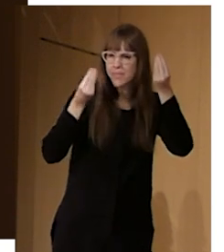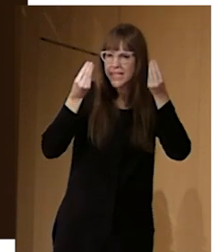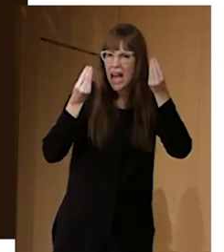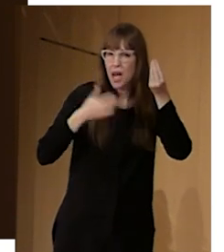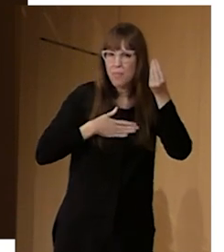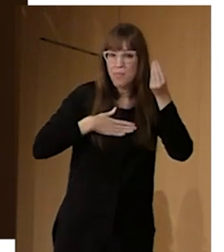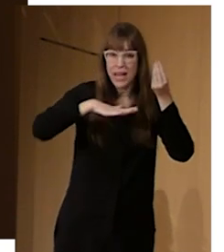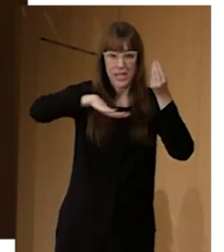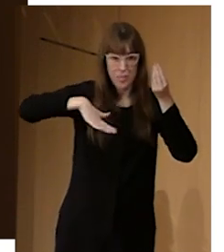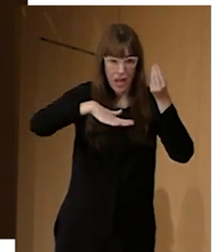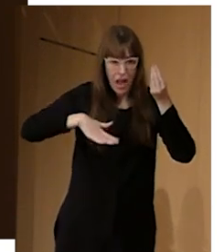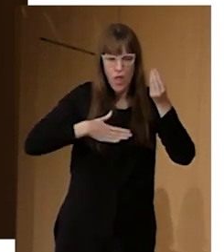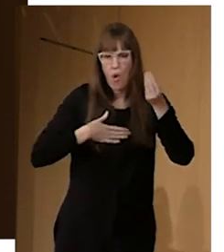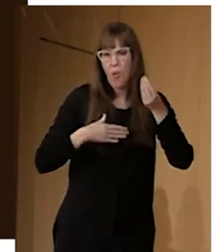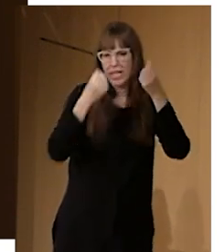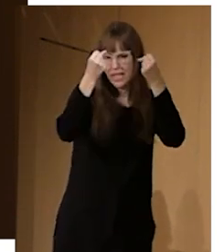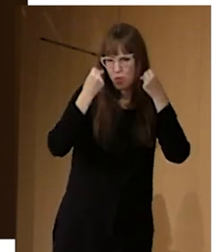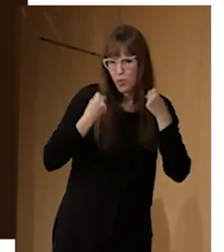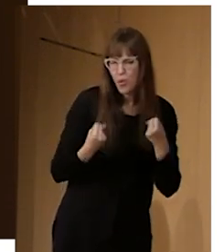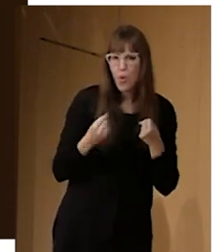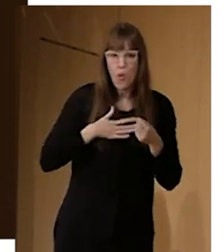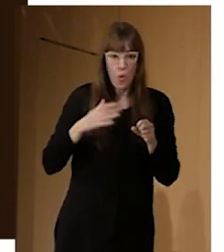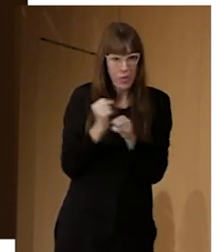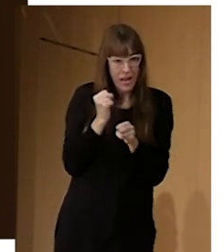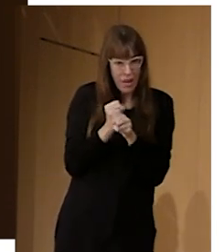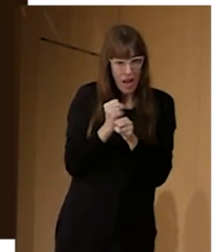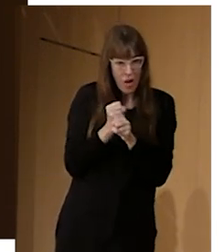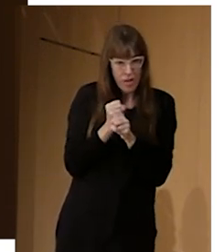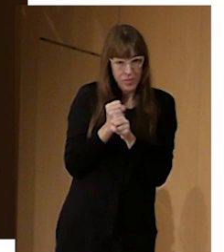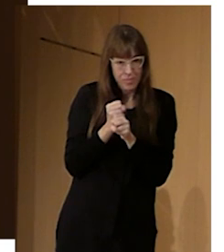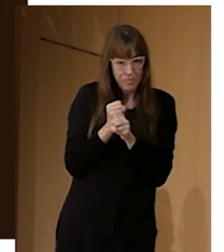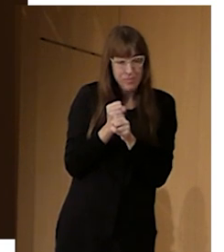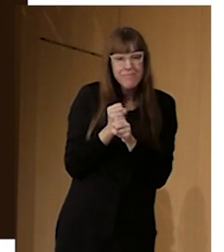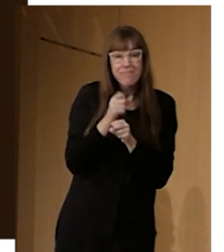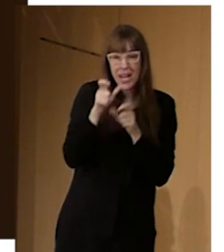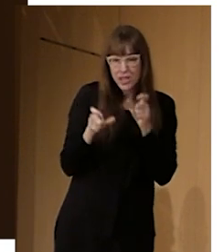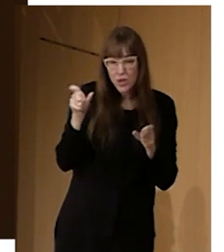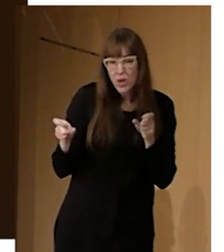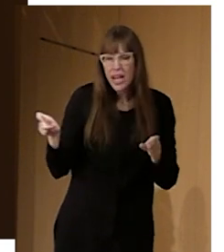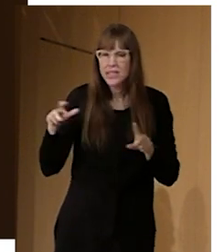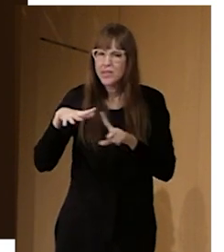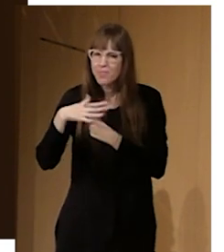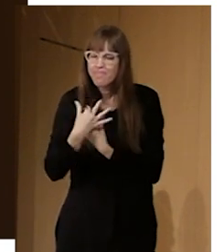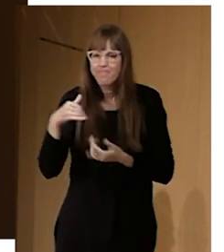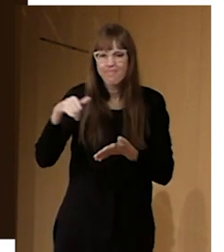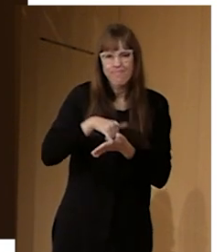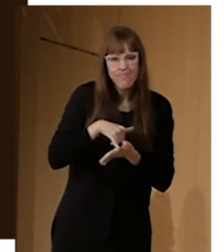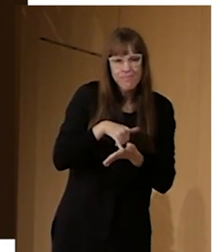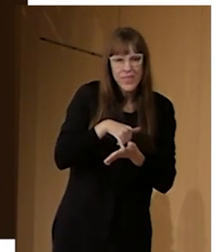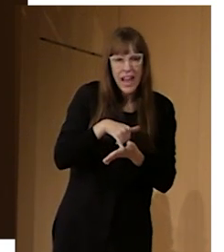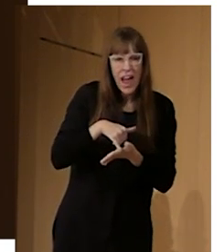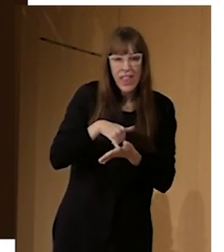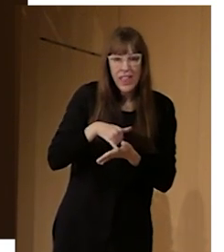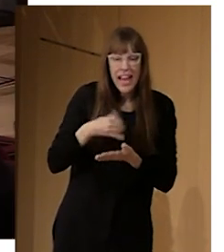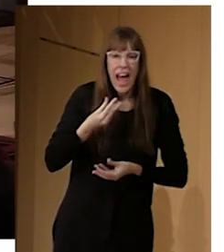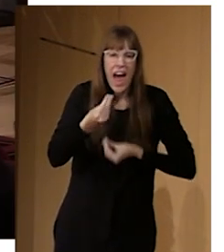qué puedo hacer yo desde mi institución desde el trabajo que realizo con eh las personas en situación de vulnerabilidad para replicar Y